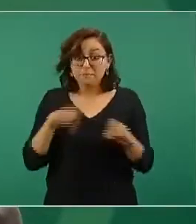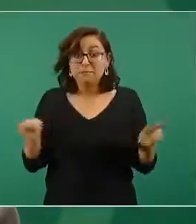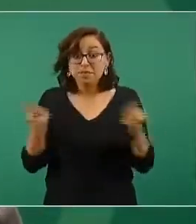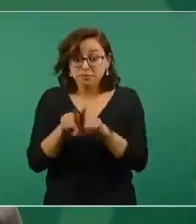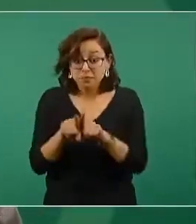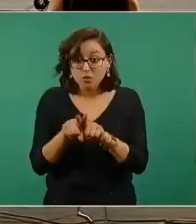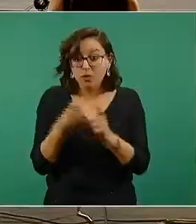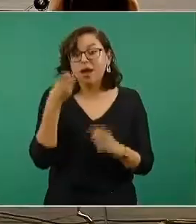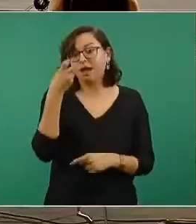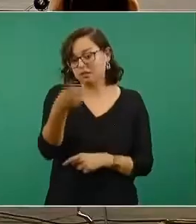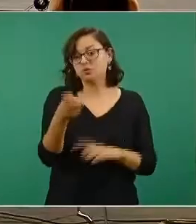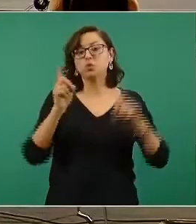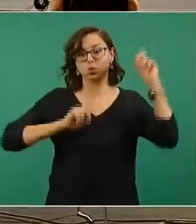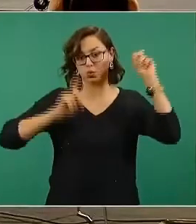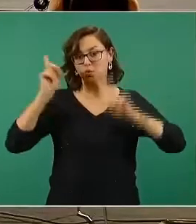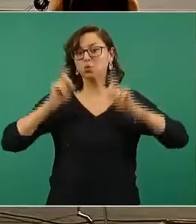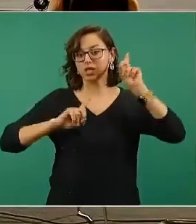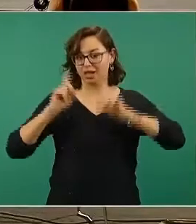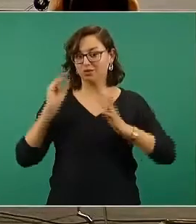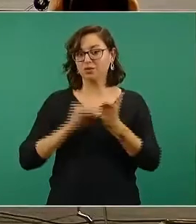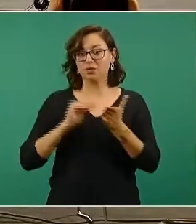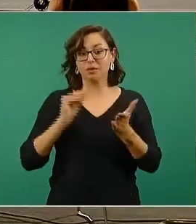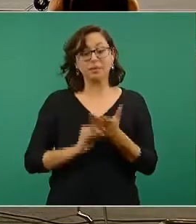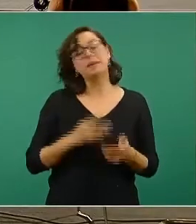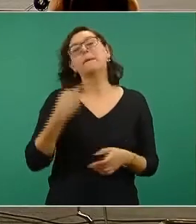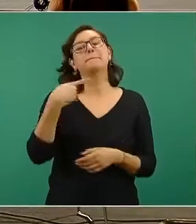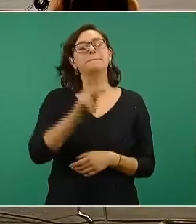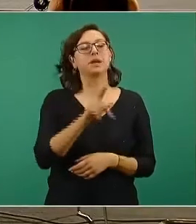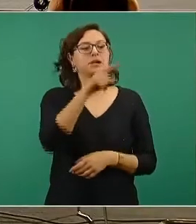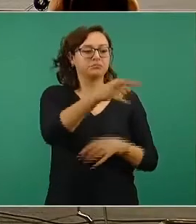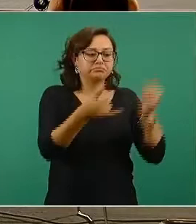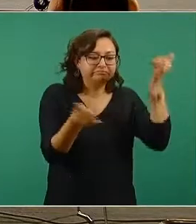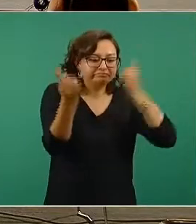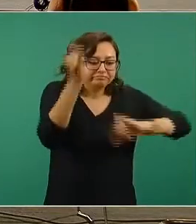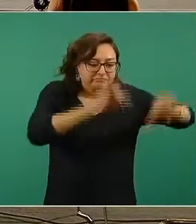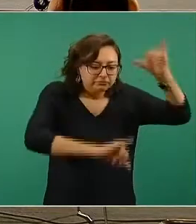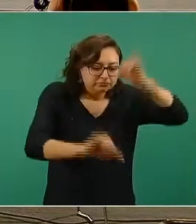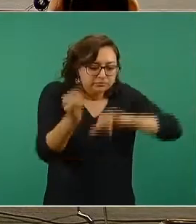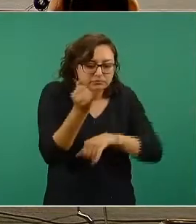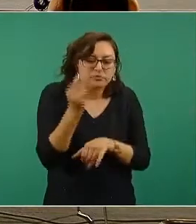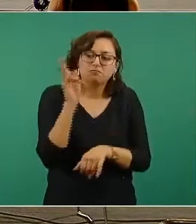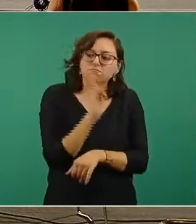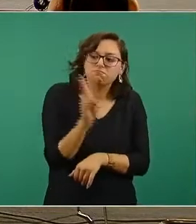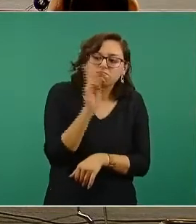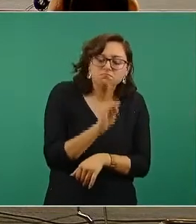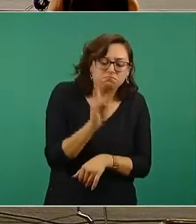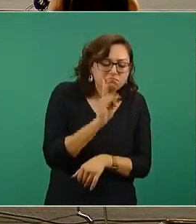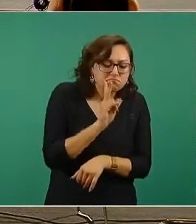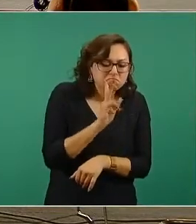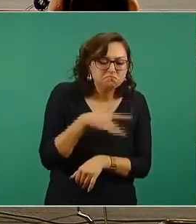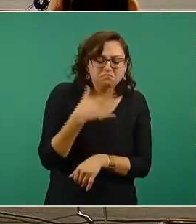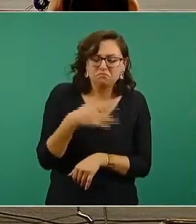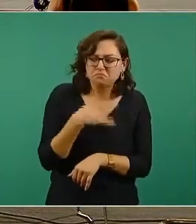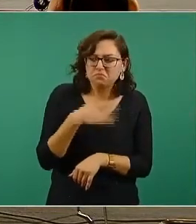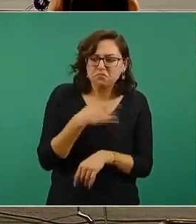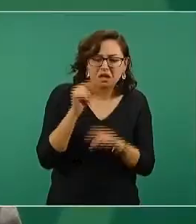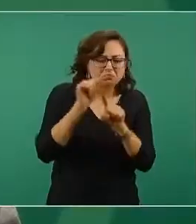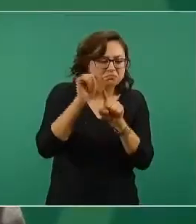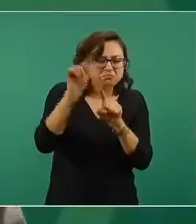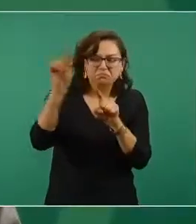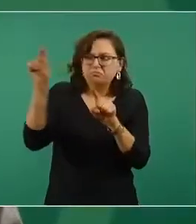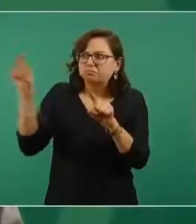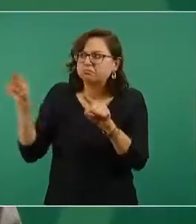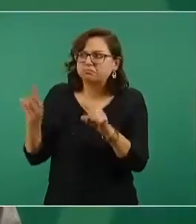la eficacia para las variantes. Y en general no ha habido así contundencia para decir variantes que están